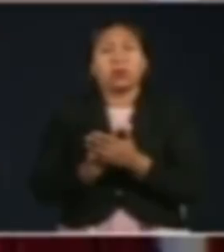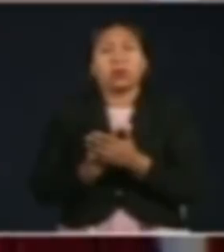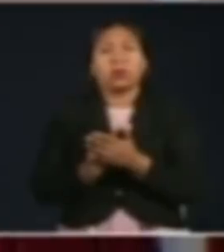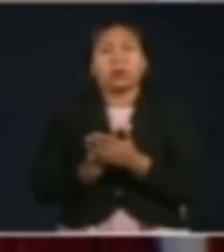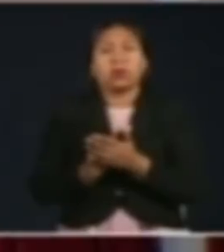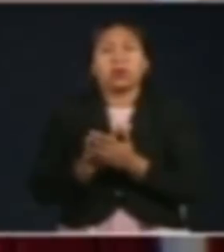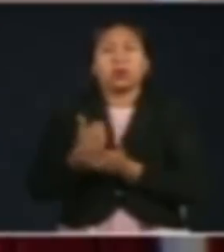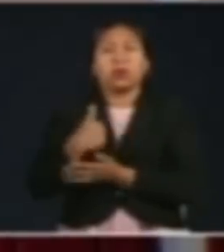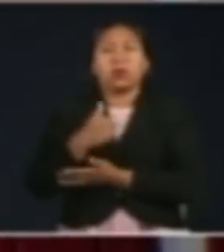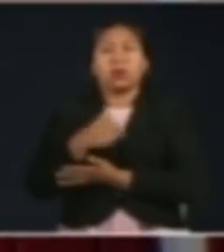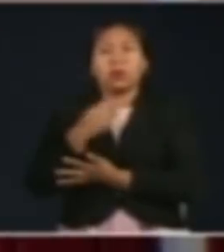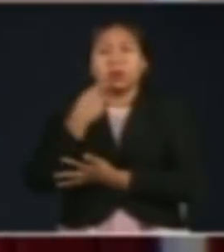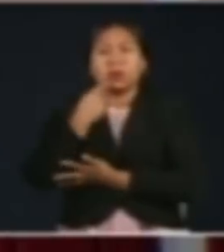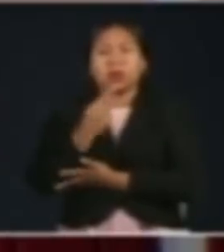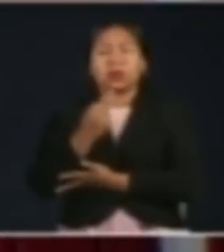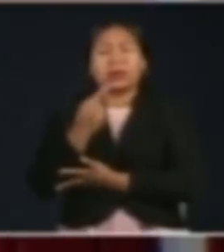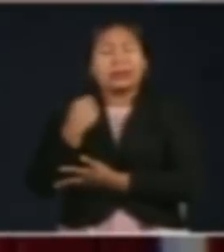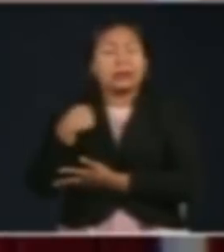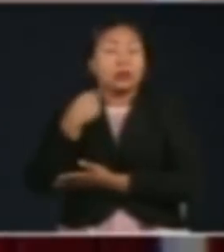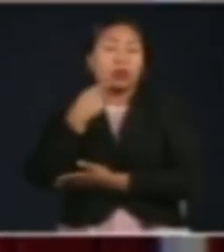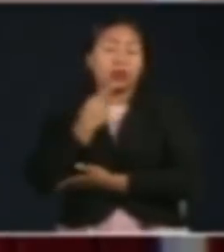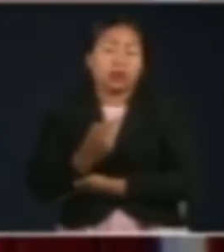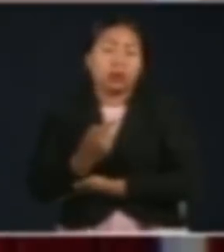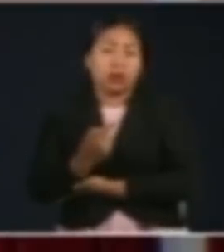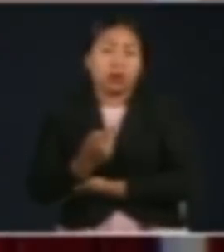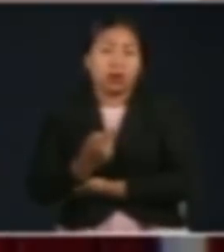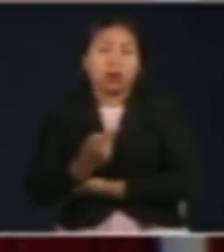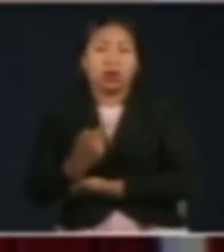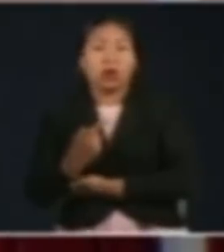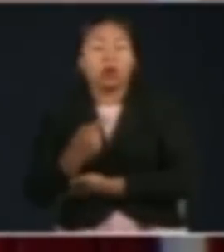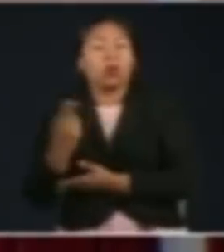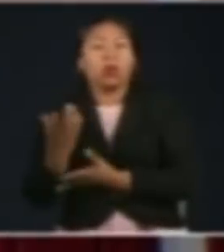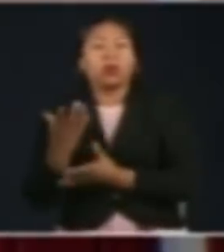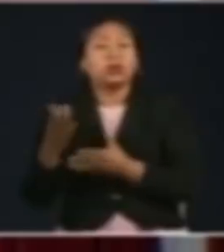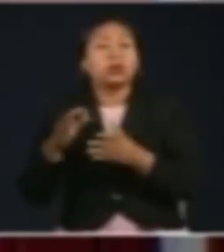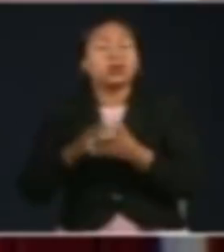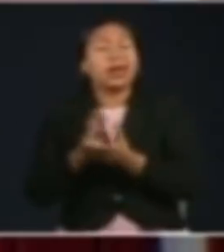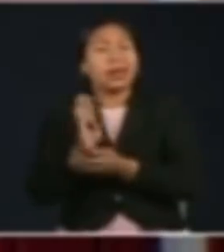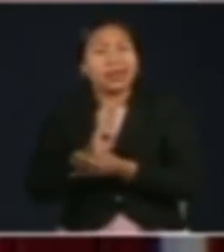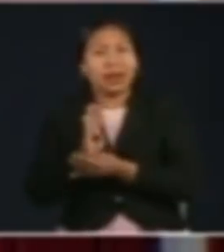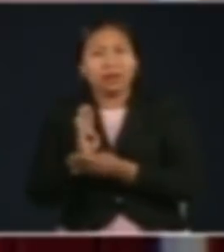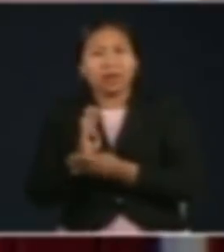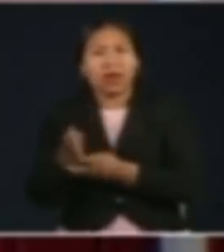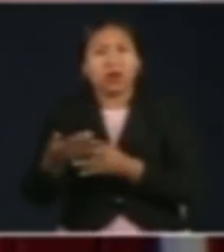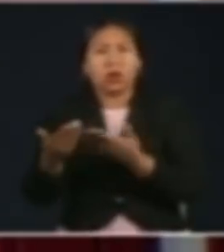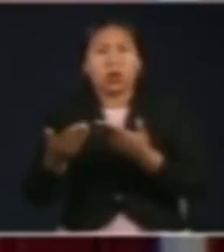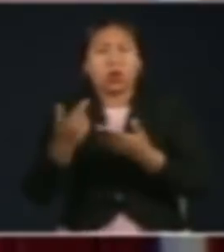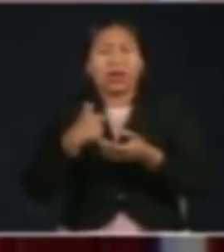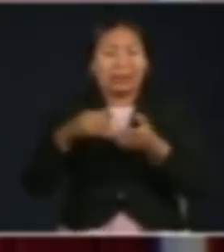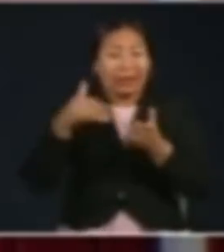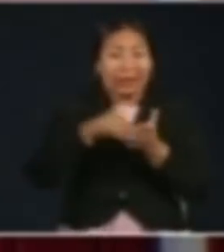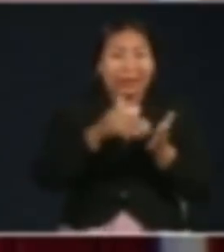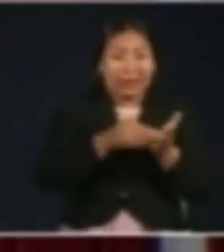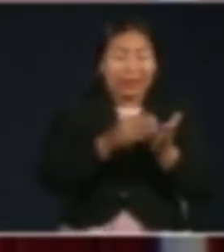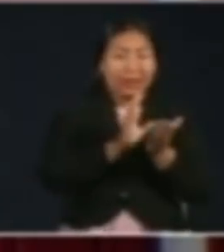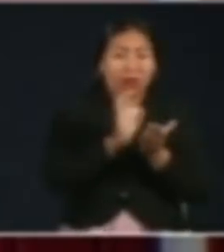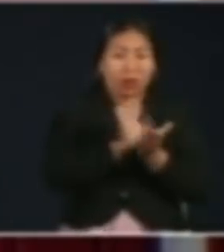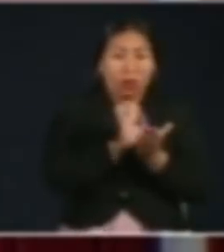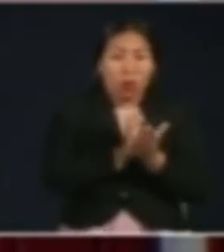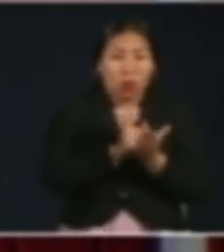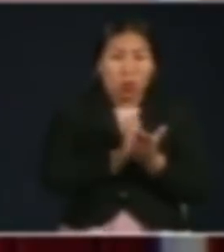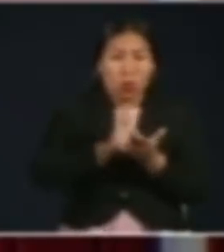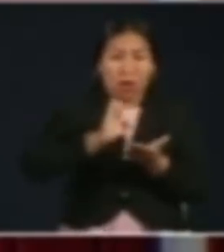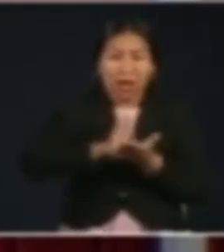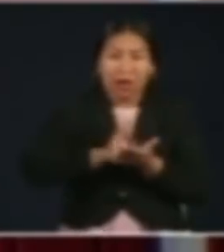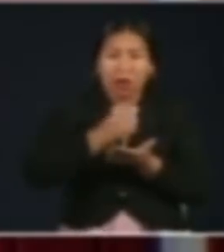di y mencioné una cuenta bancaria en Credit Corp Bank. Ahí hay como 800